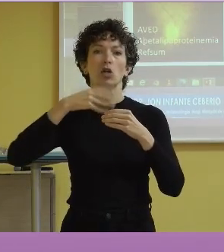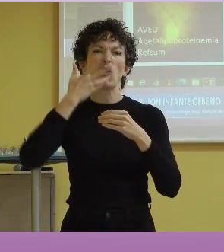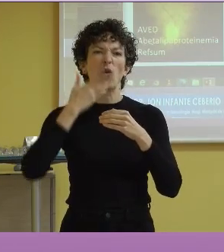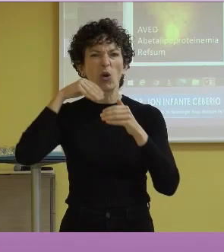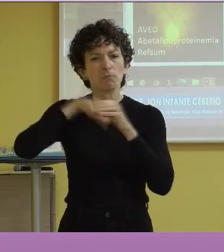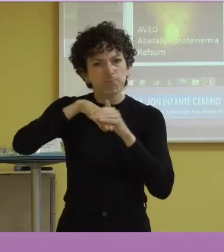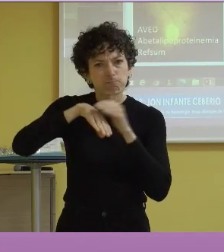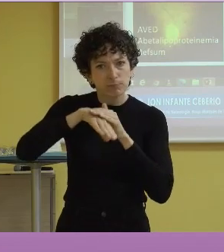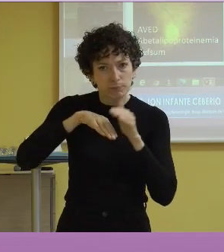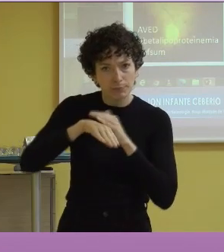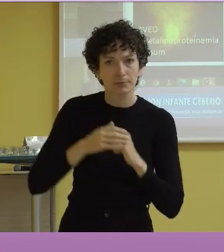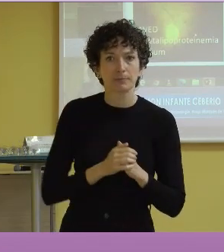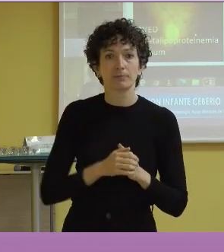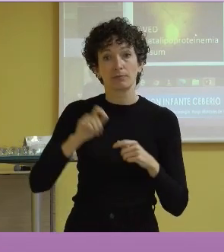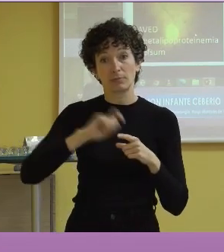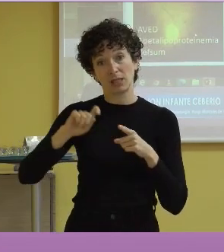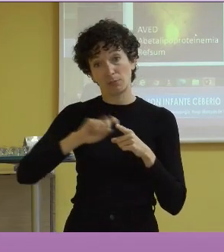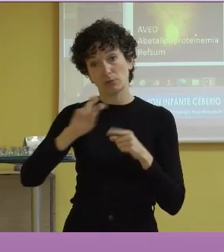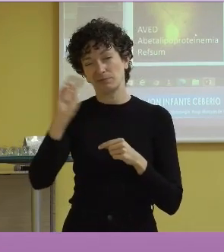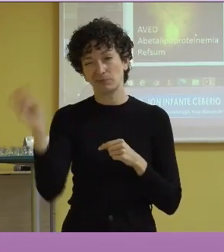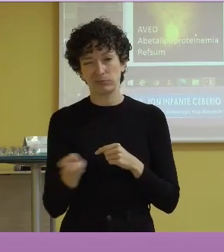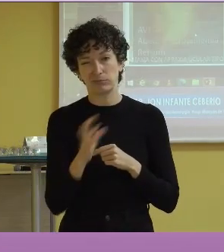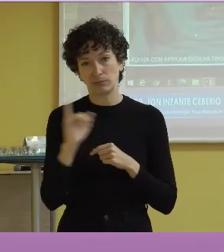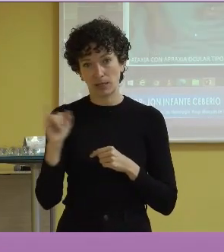en la beta-lipoproteinemia, en la enfermedad de Refsum.